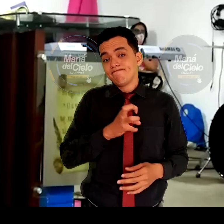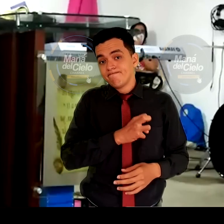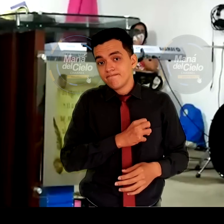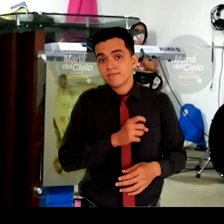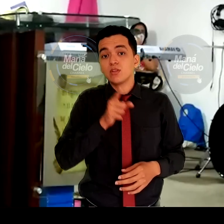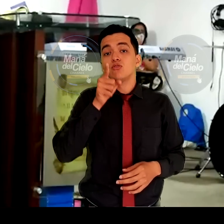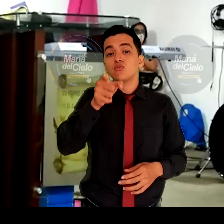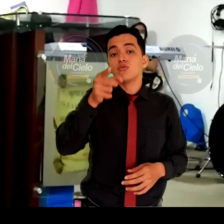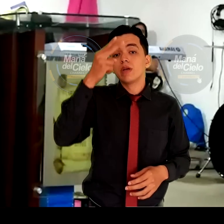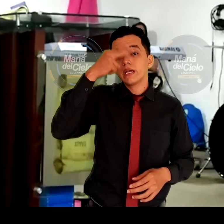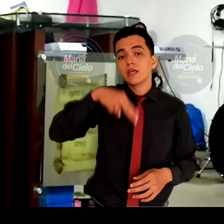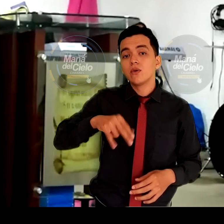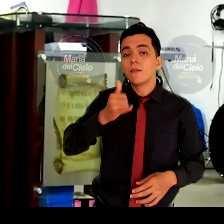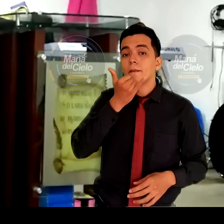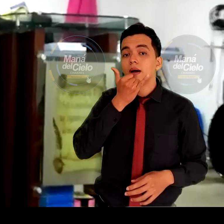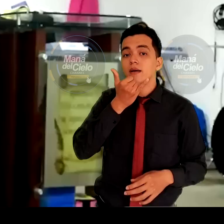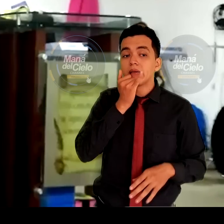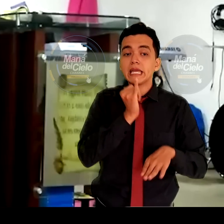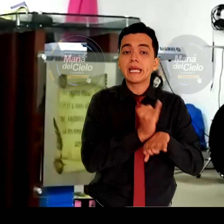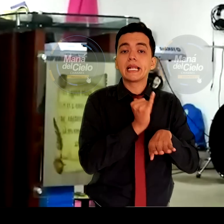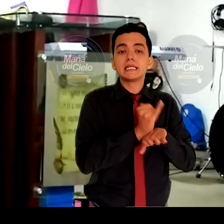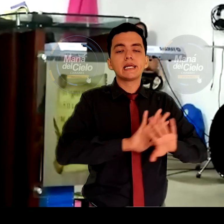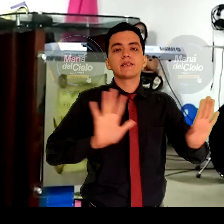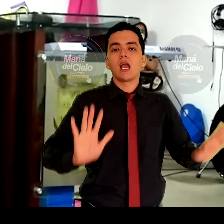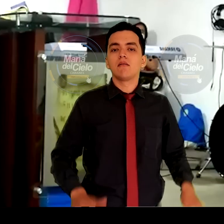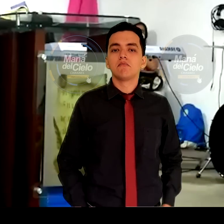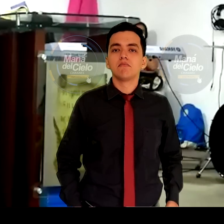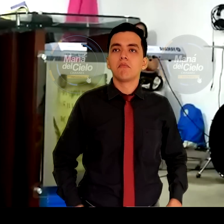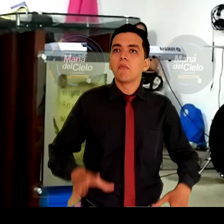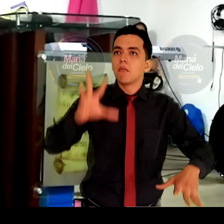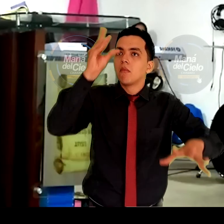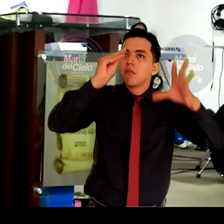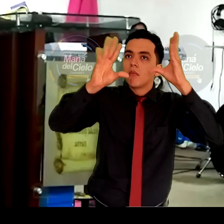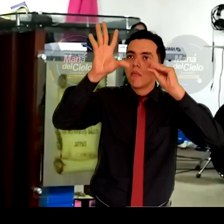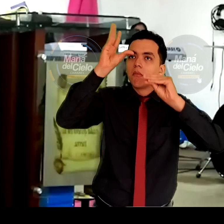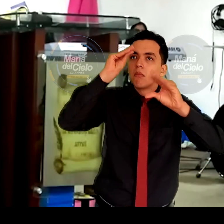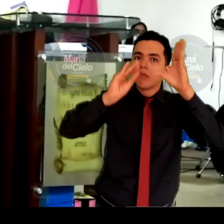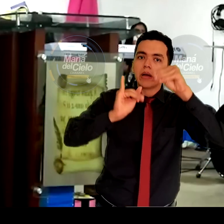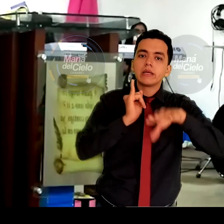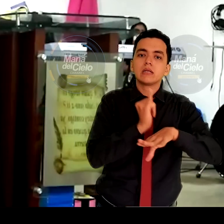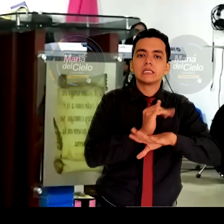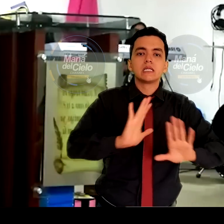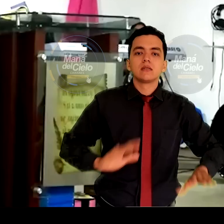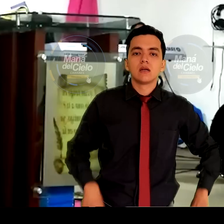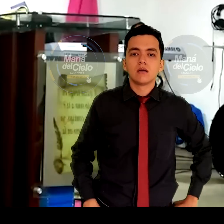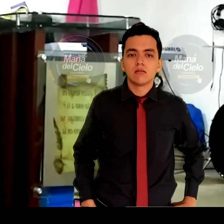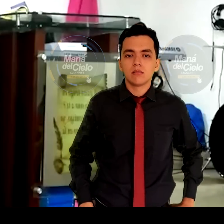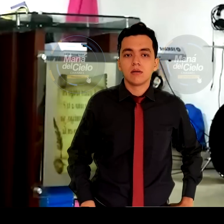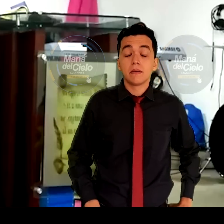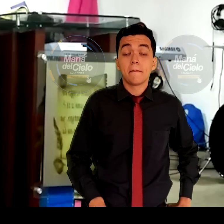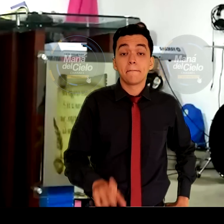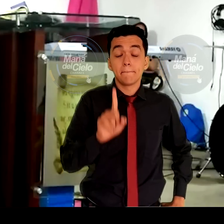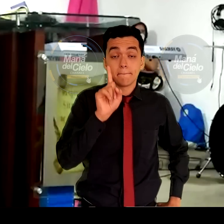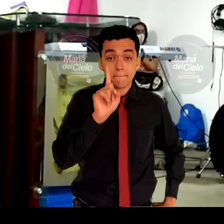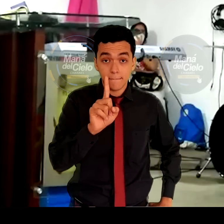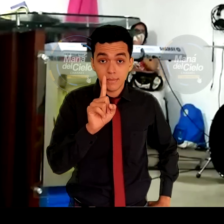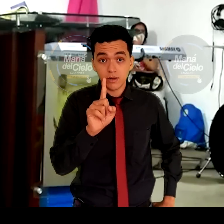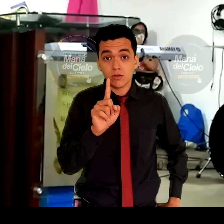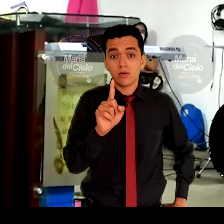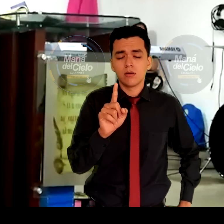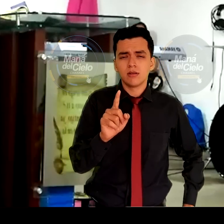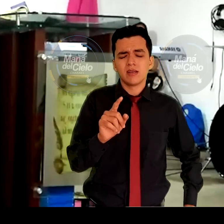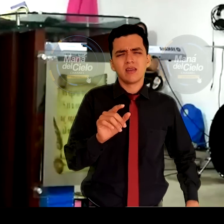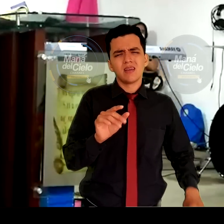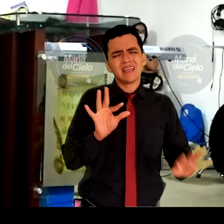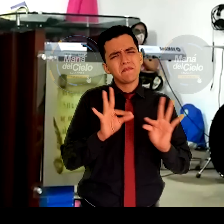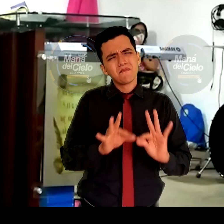Eso quiere decir que sus hijos están viviendo del alimento que da la iglesia. Pero no hay cosa más hermosa y más linda que